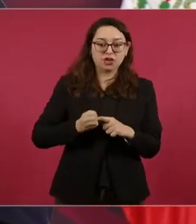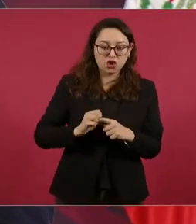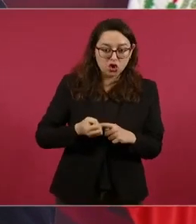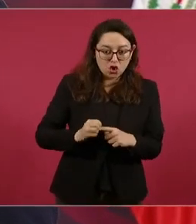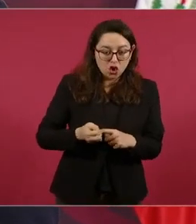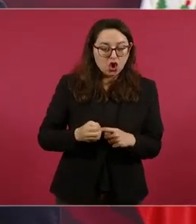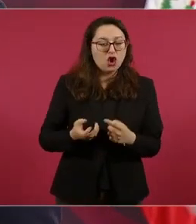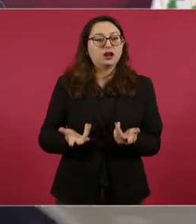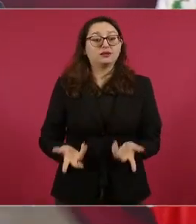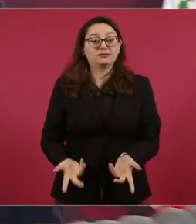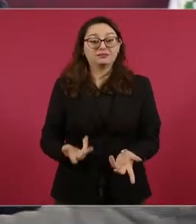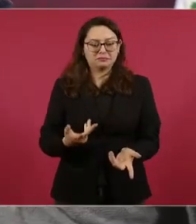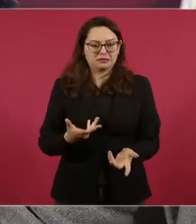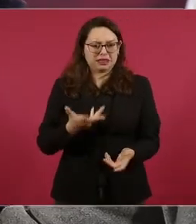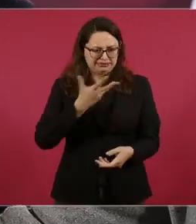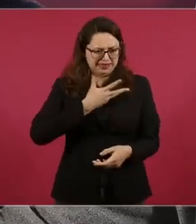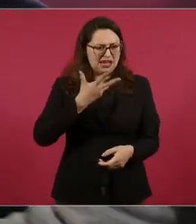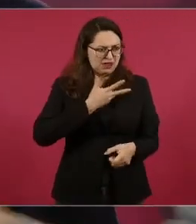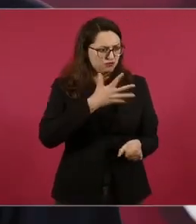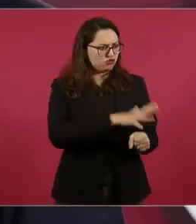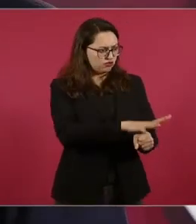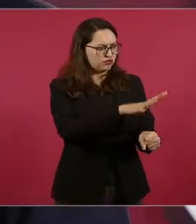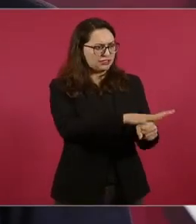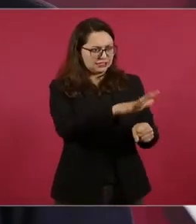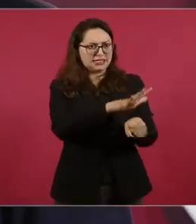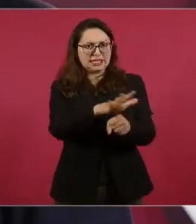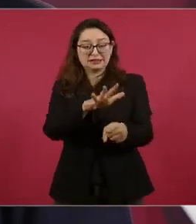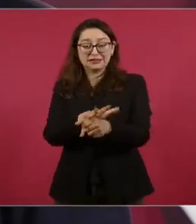frijol pero en el caso del